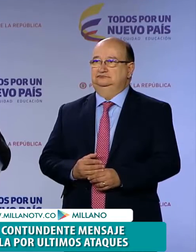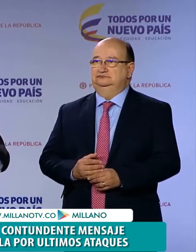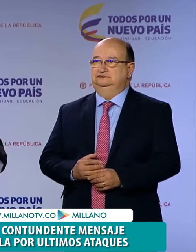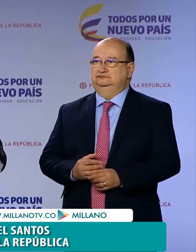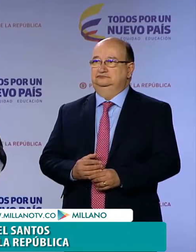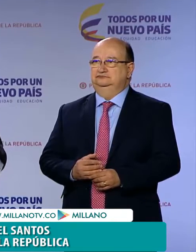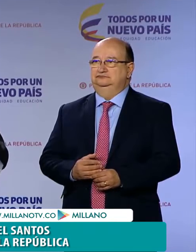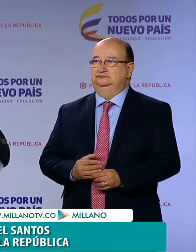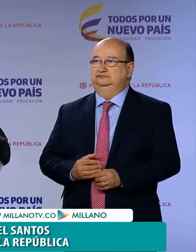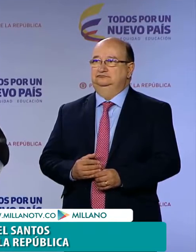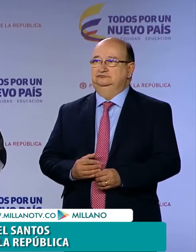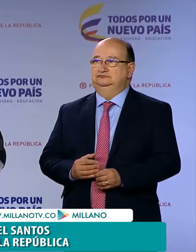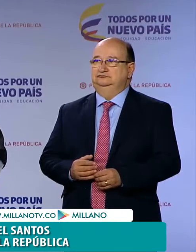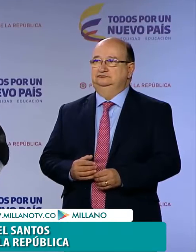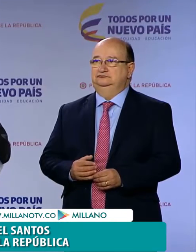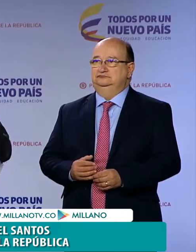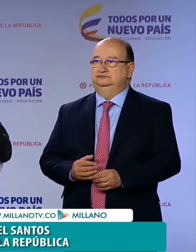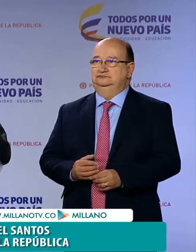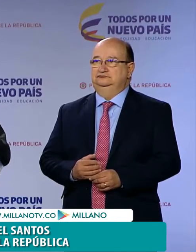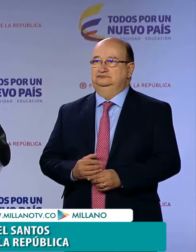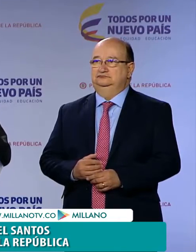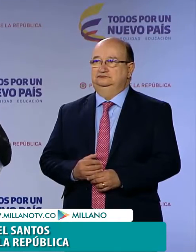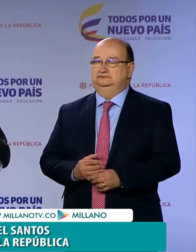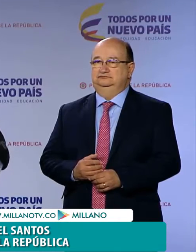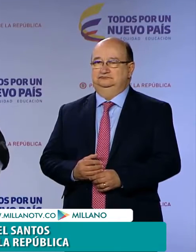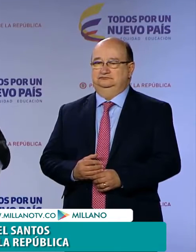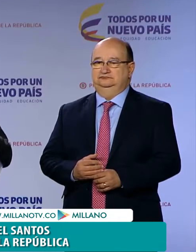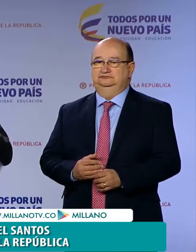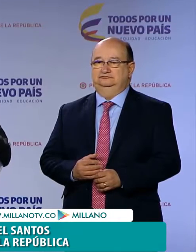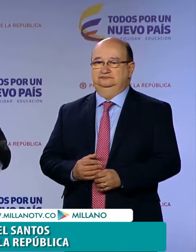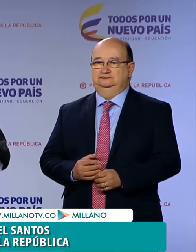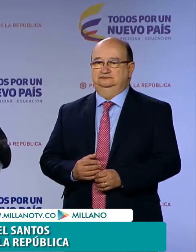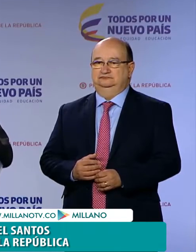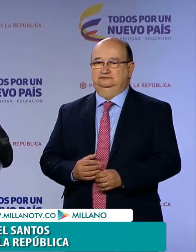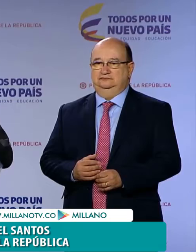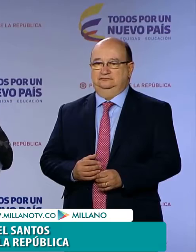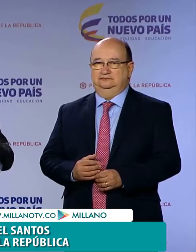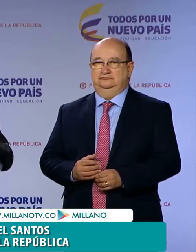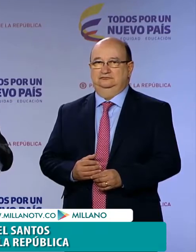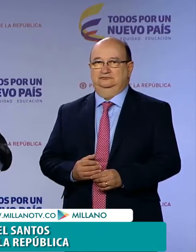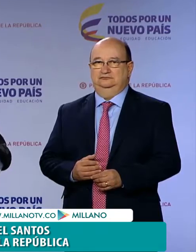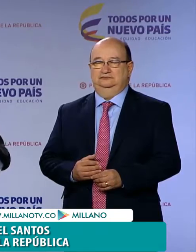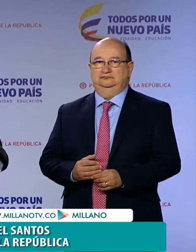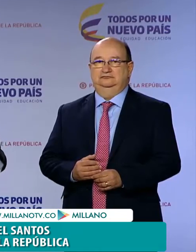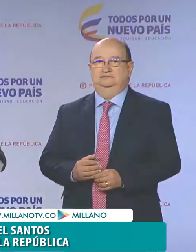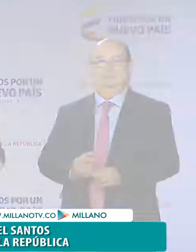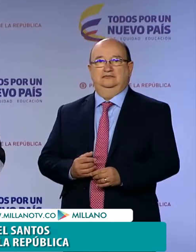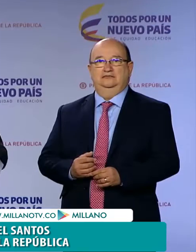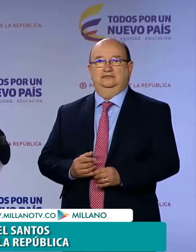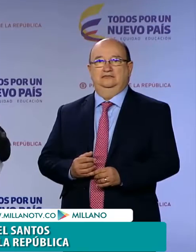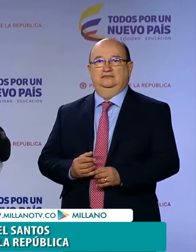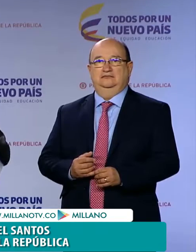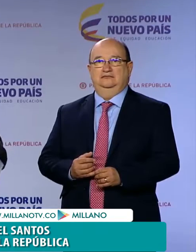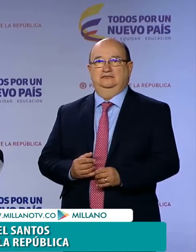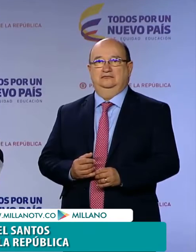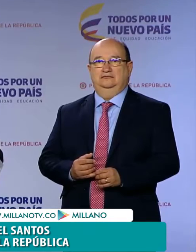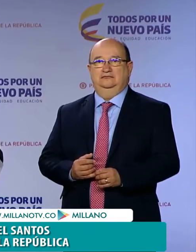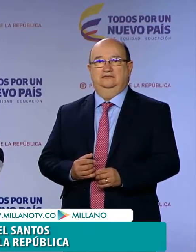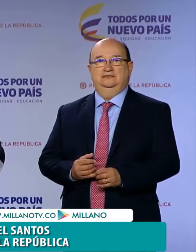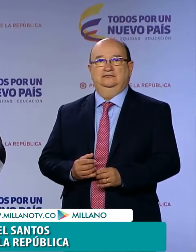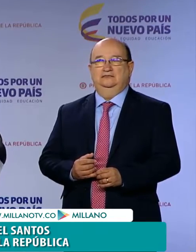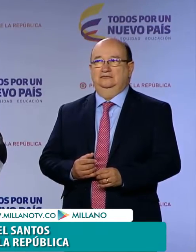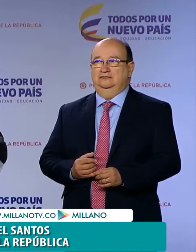ciudadanos venezolanos que ni siquiera encuentran en su país los medicamentos más elementales. Pero presidente